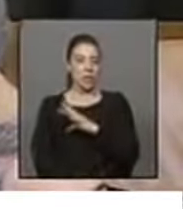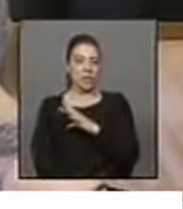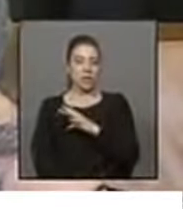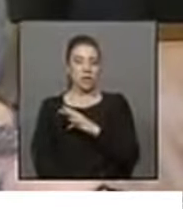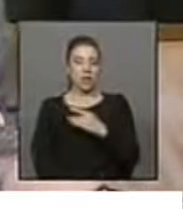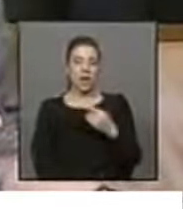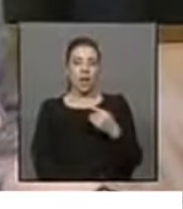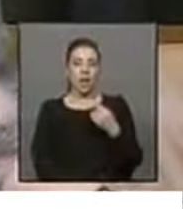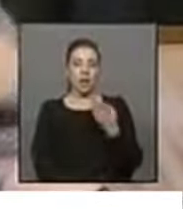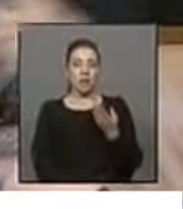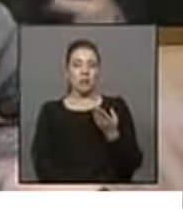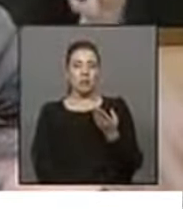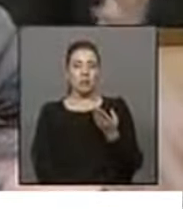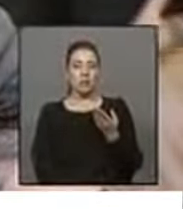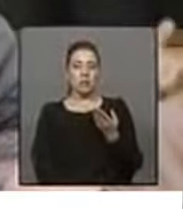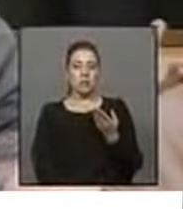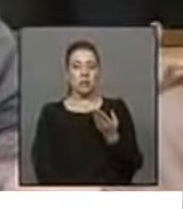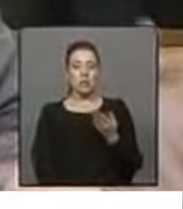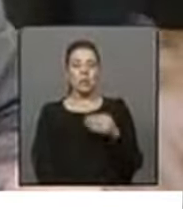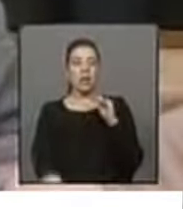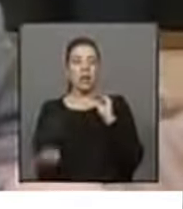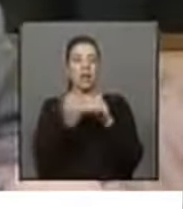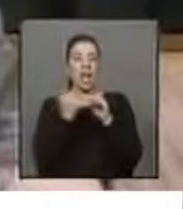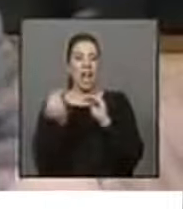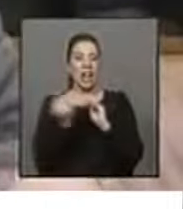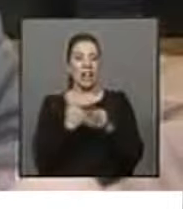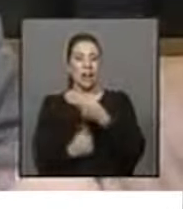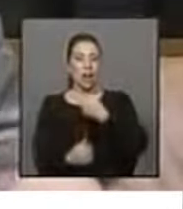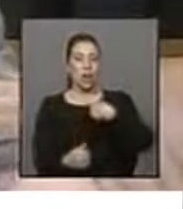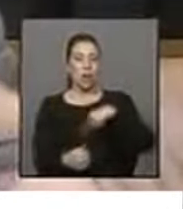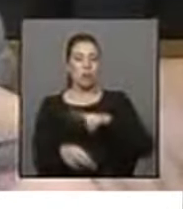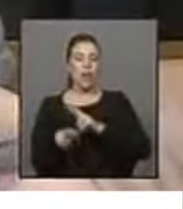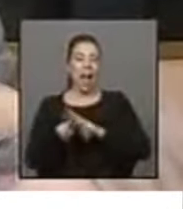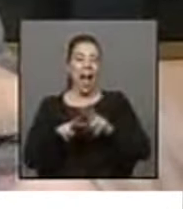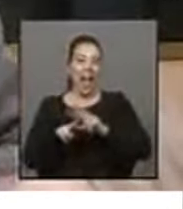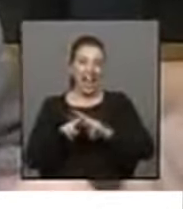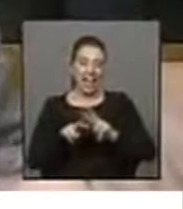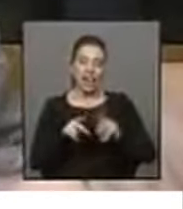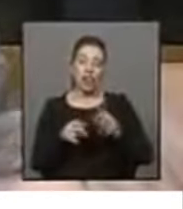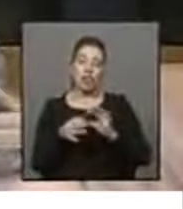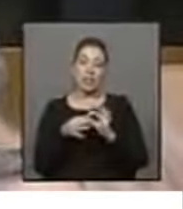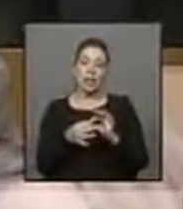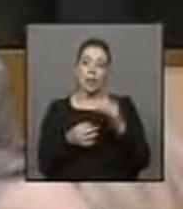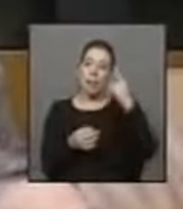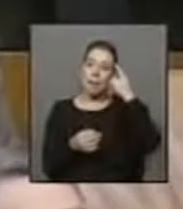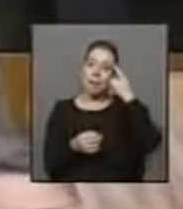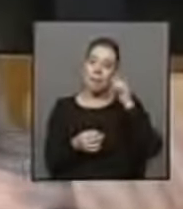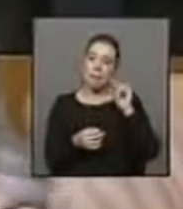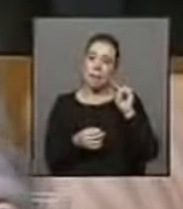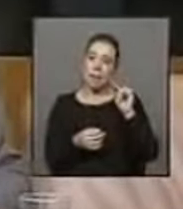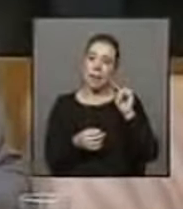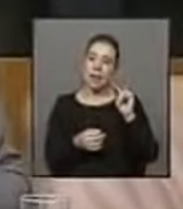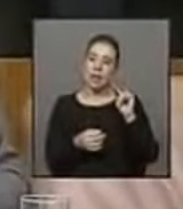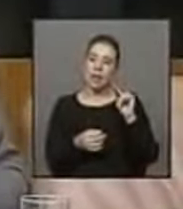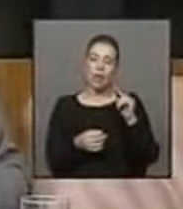los caminos, la carretera nuestra se ha ido arreglando y eso se agradece. Pero sin embargo